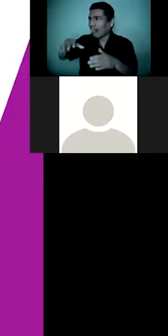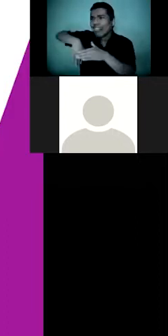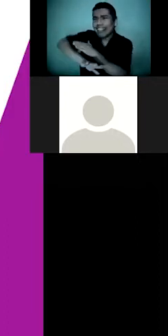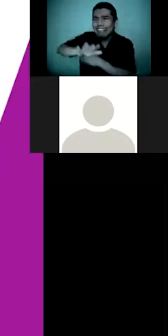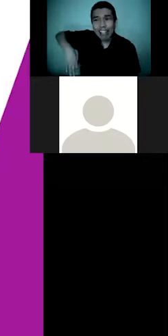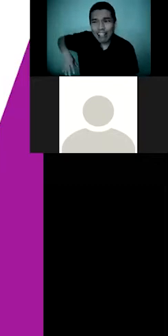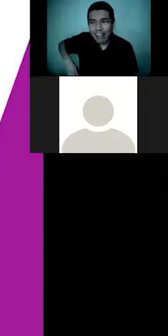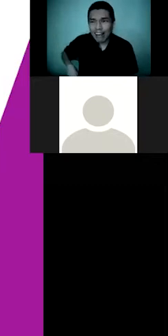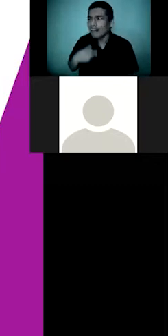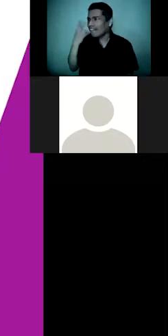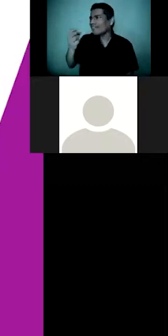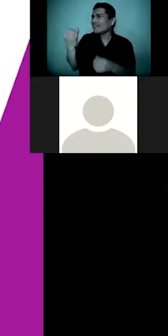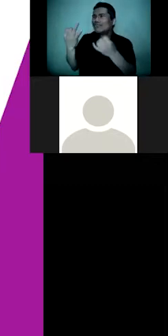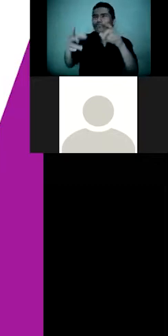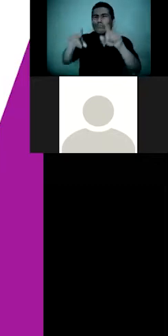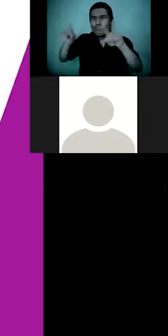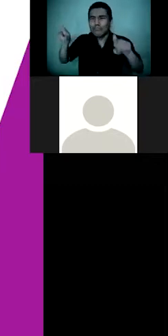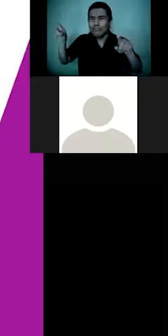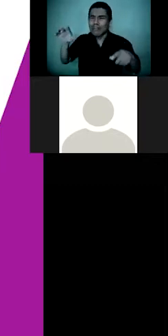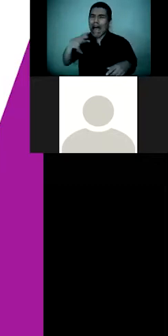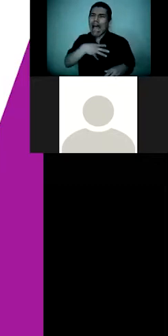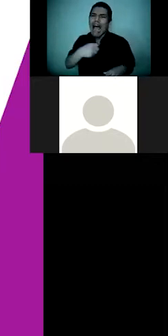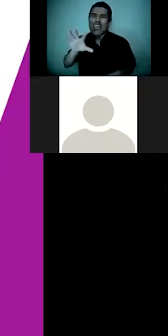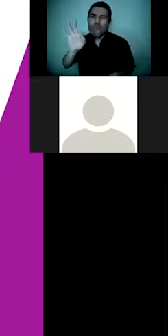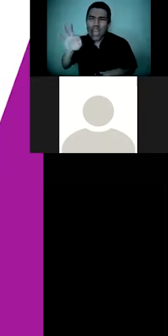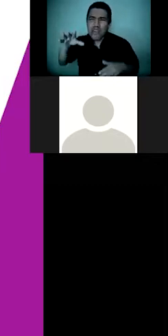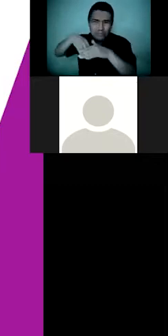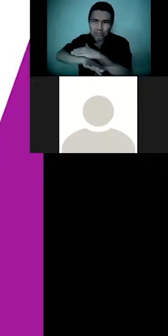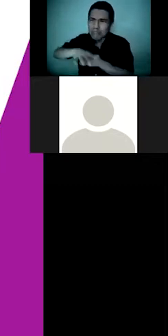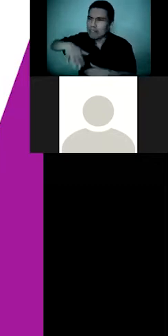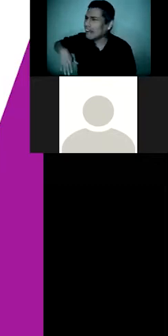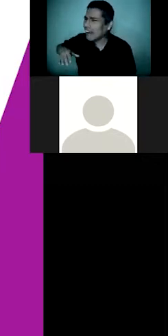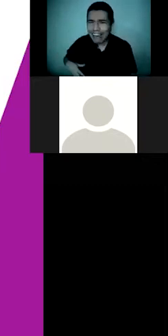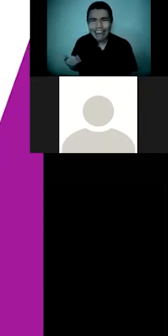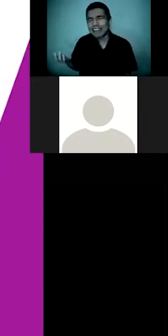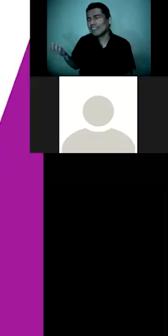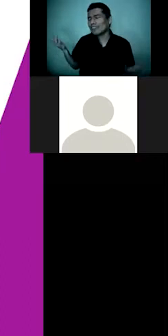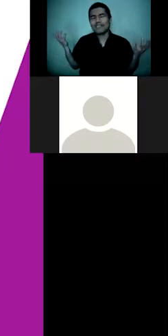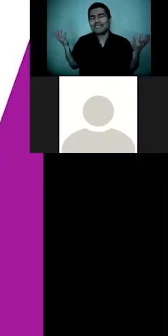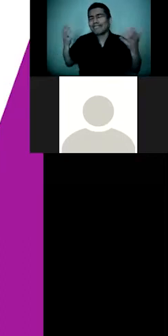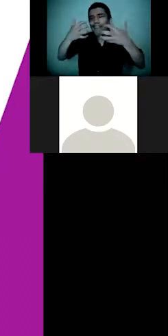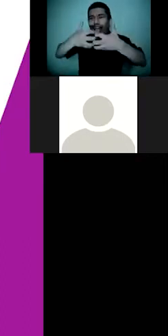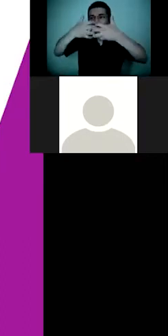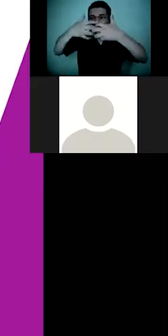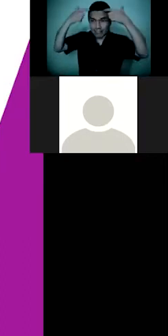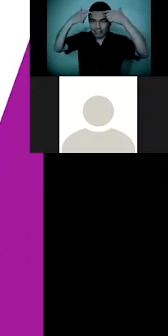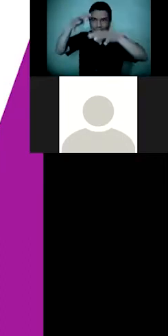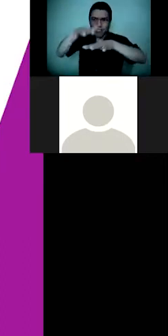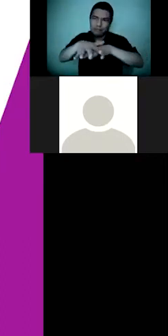otros niños de 15 años que entran tarde al colegio, los vemos, o 9 años, 8